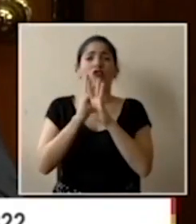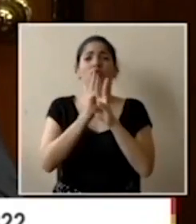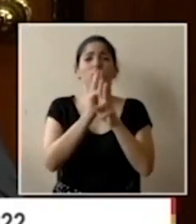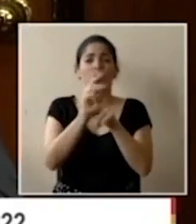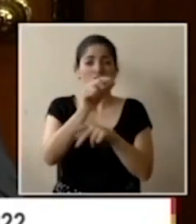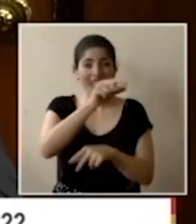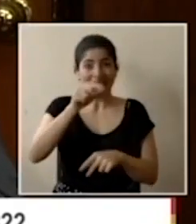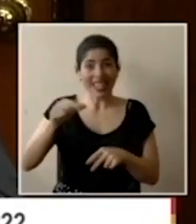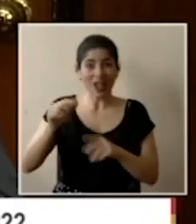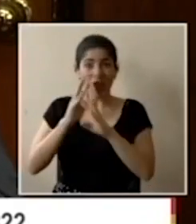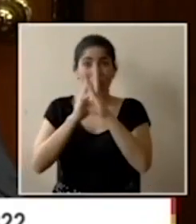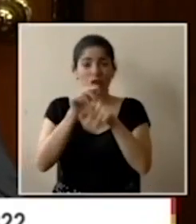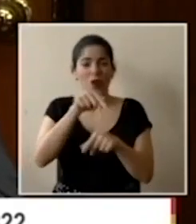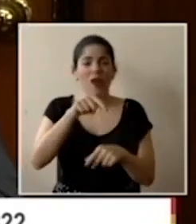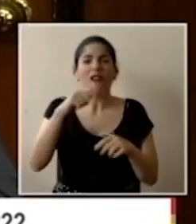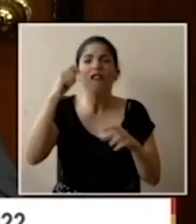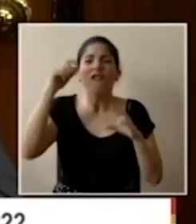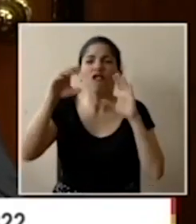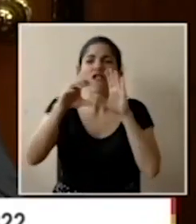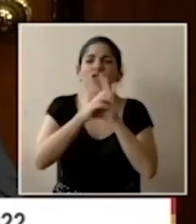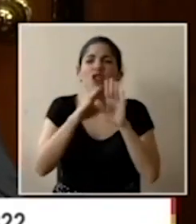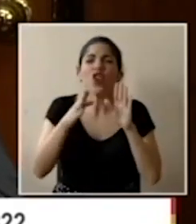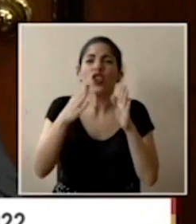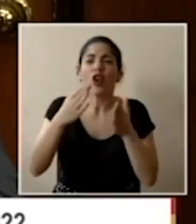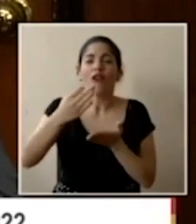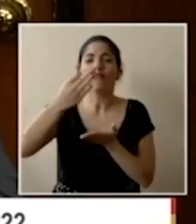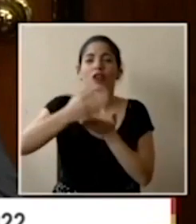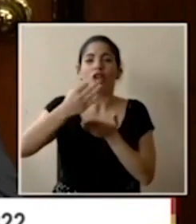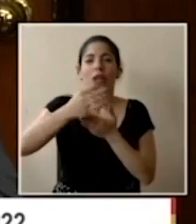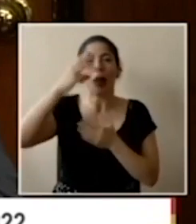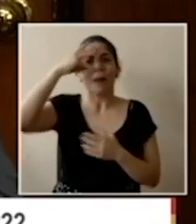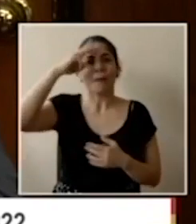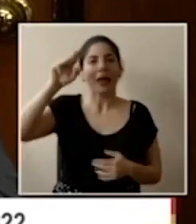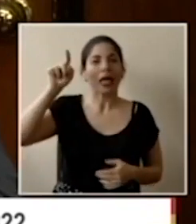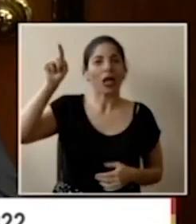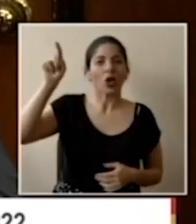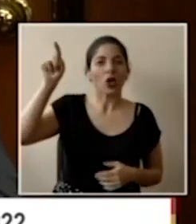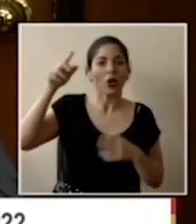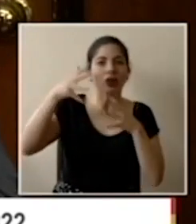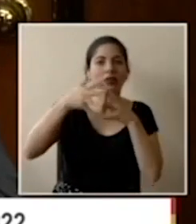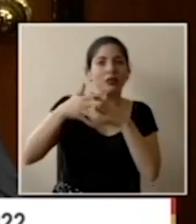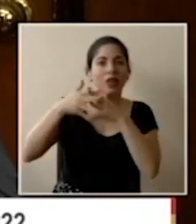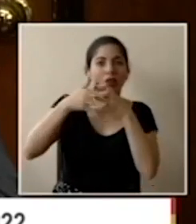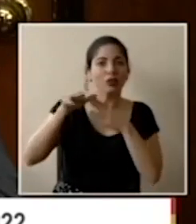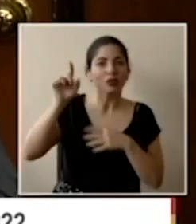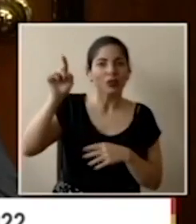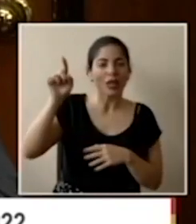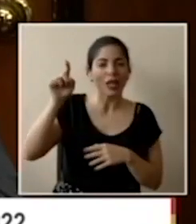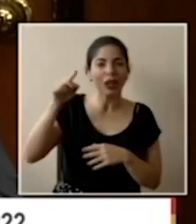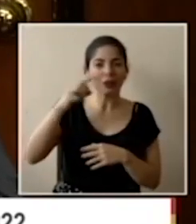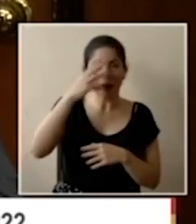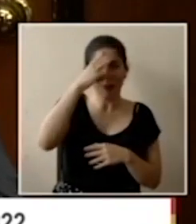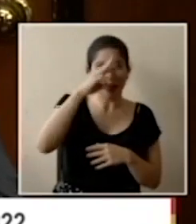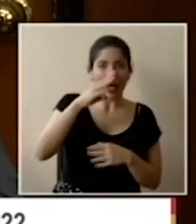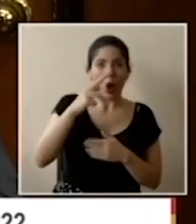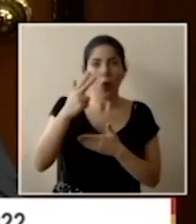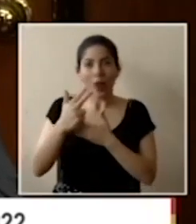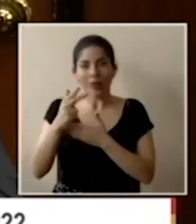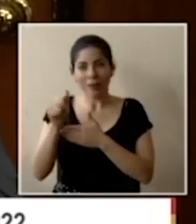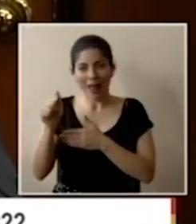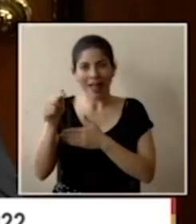esta fotografía corresponde a la frontera entre México y los Estados Unidos, o entre México y